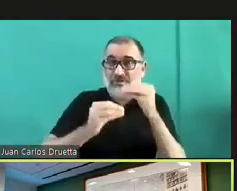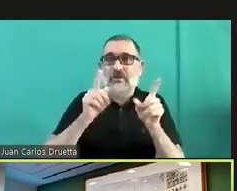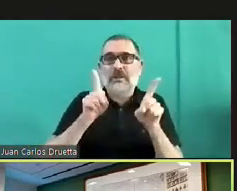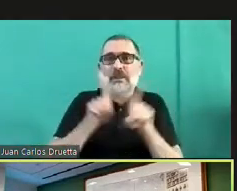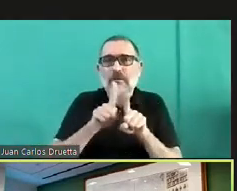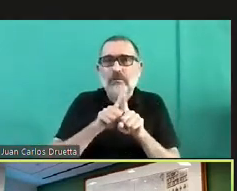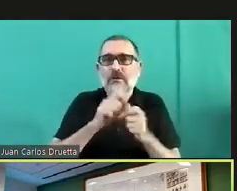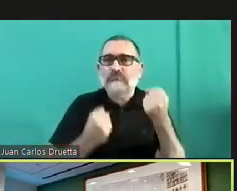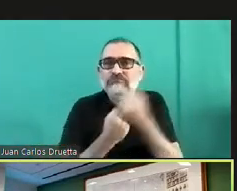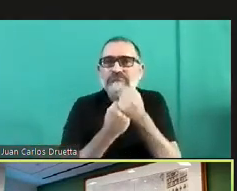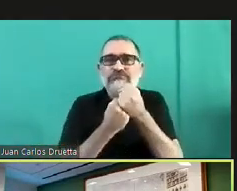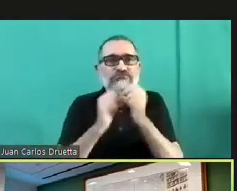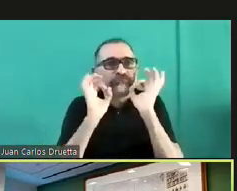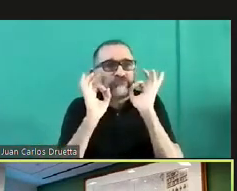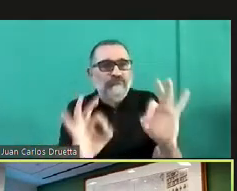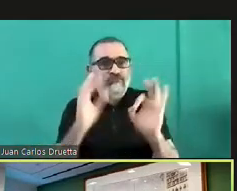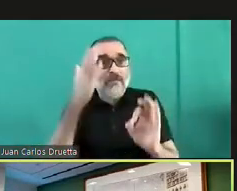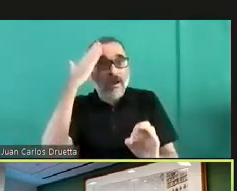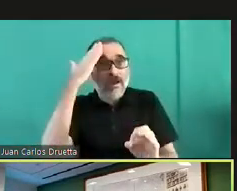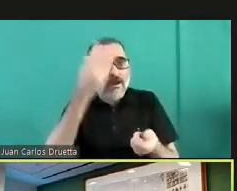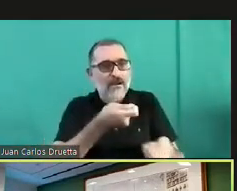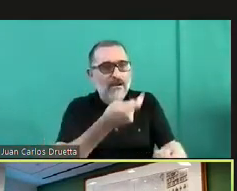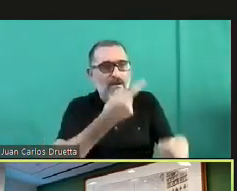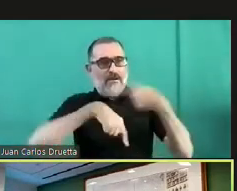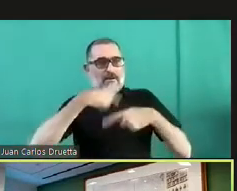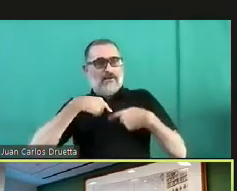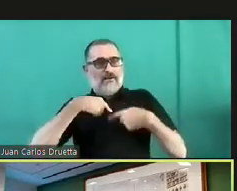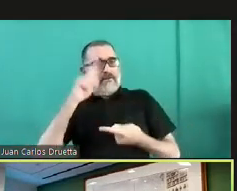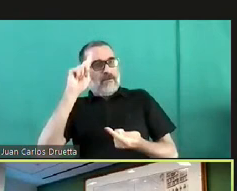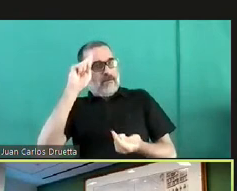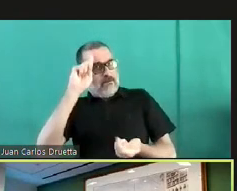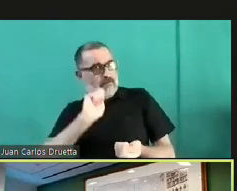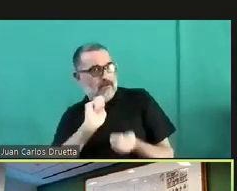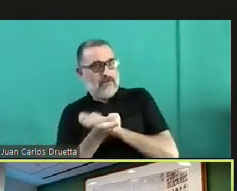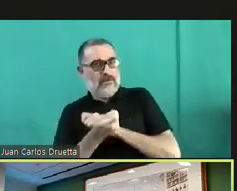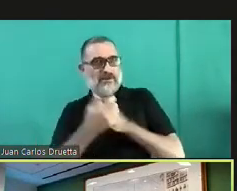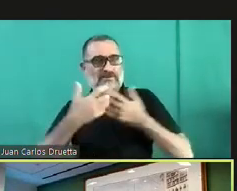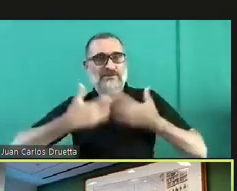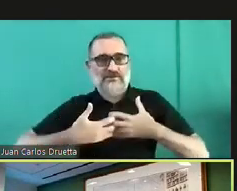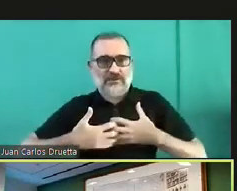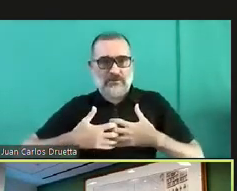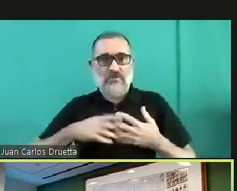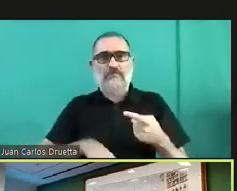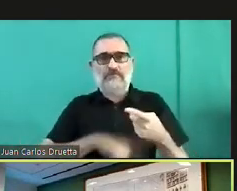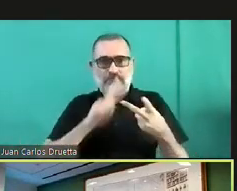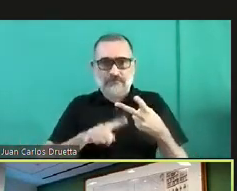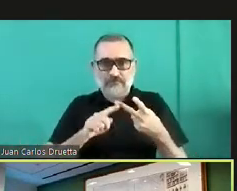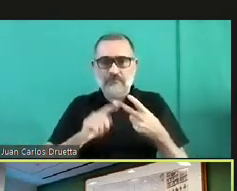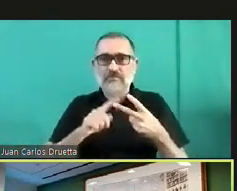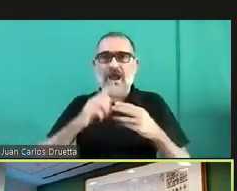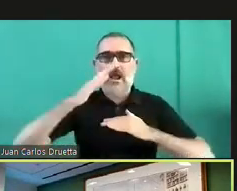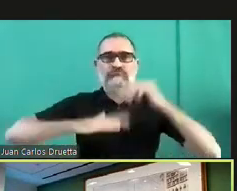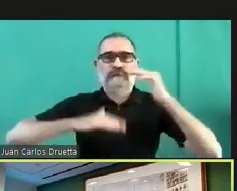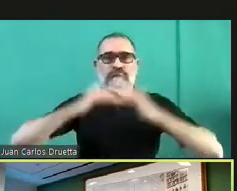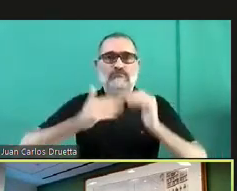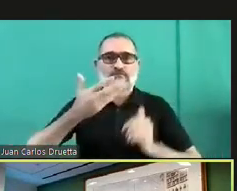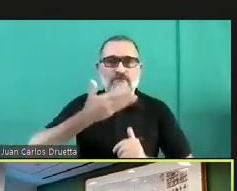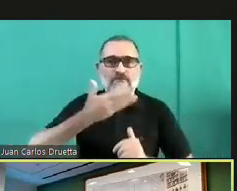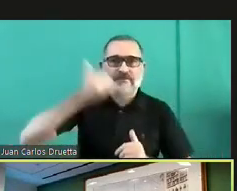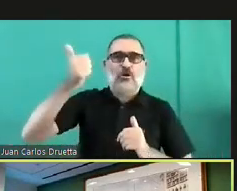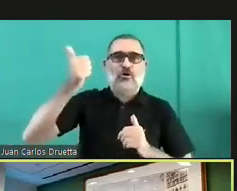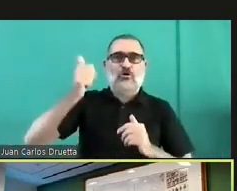nos concentramos en la cnt y prevención de traumas